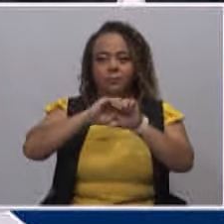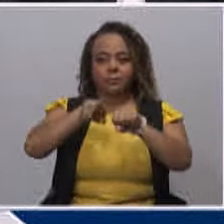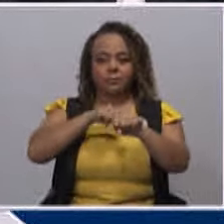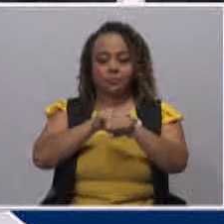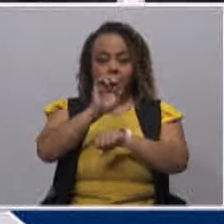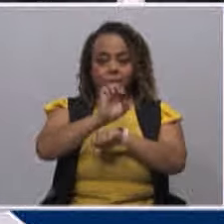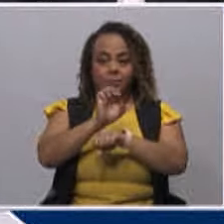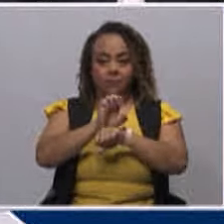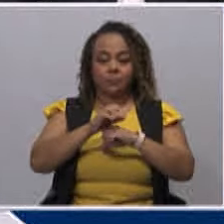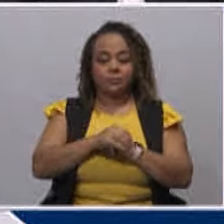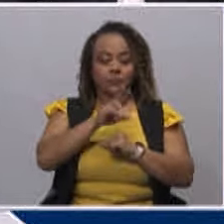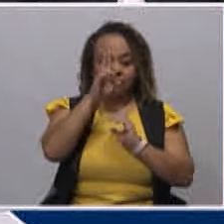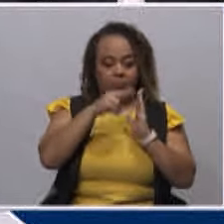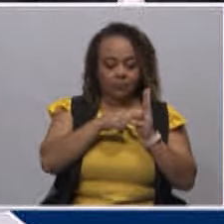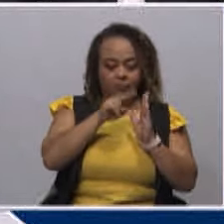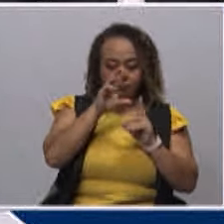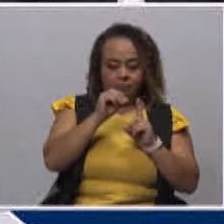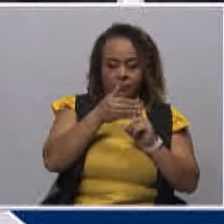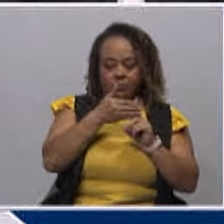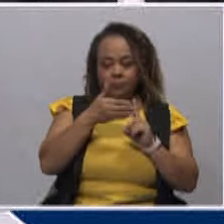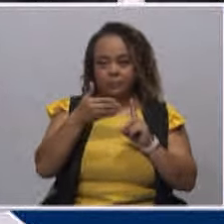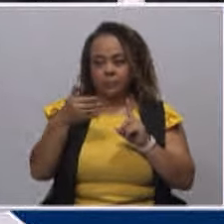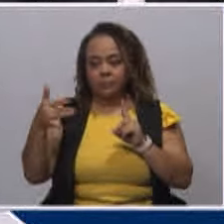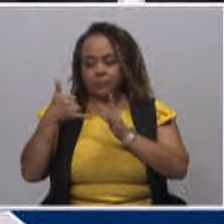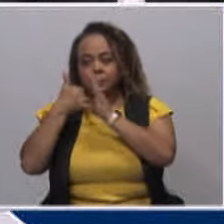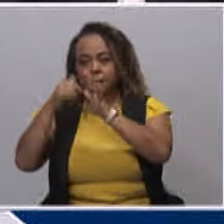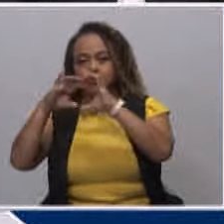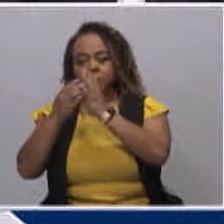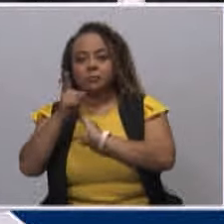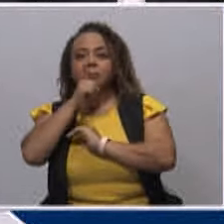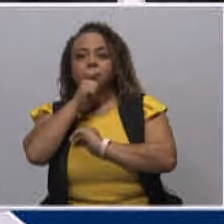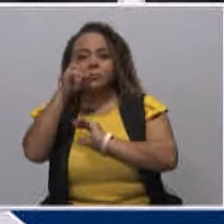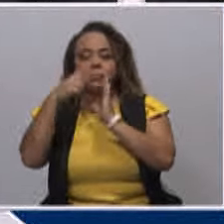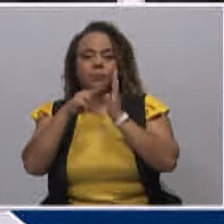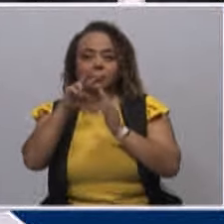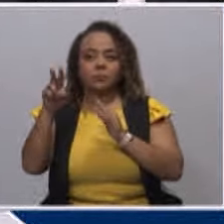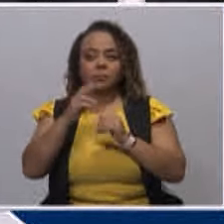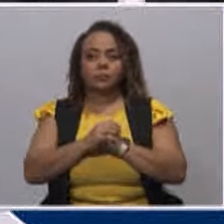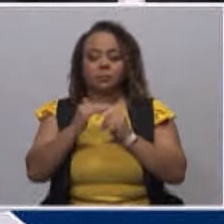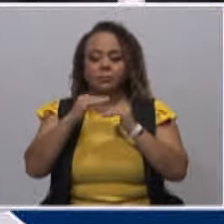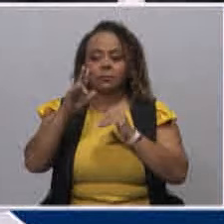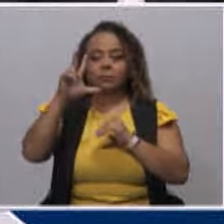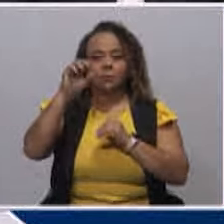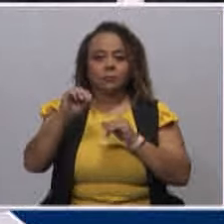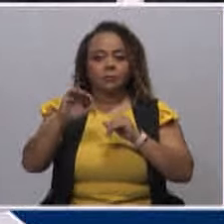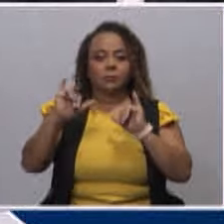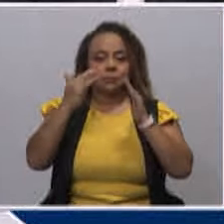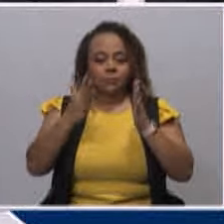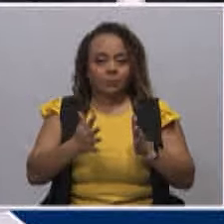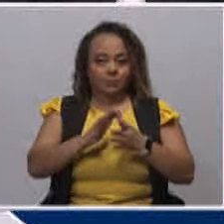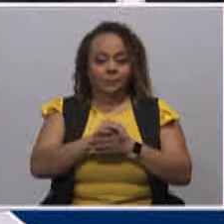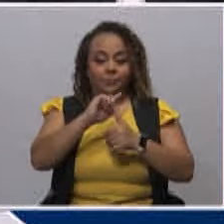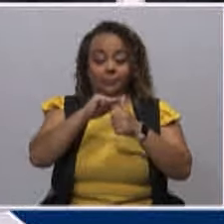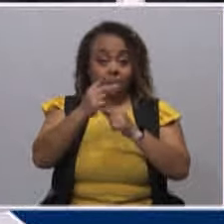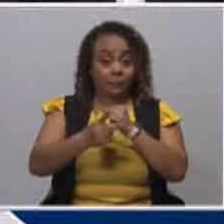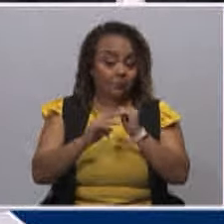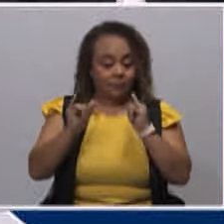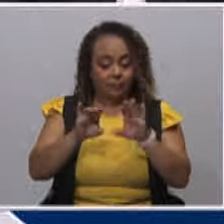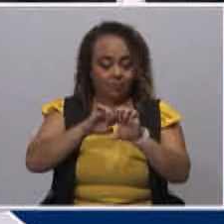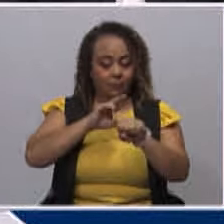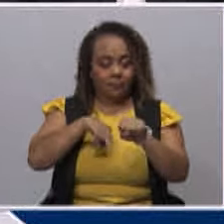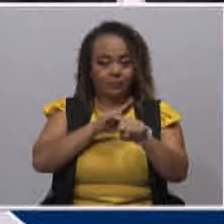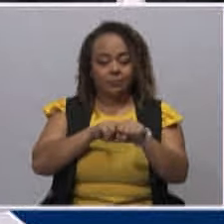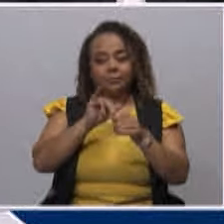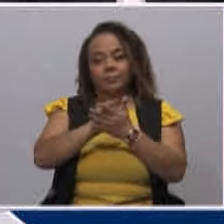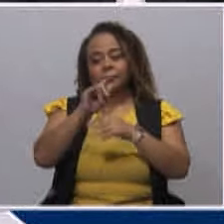debutó del 2020 a la Copa del Mundo de catar 2022 más de 30 jugadores y bueno Ahí salió lo